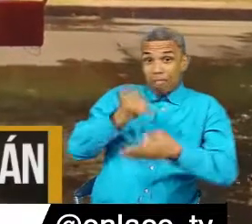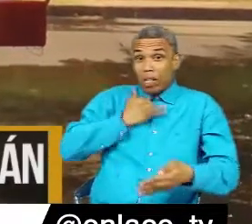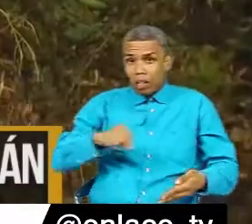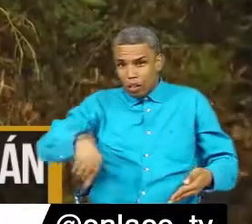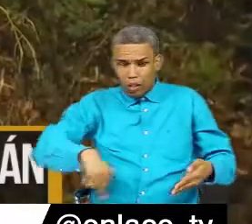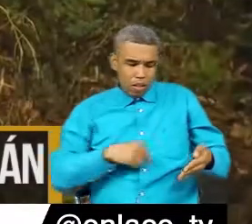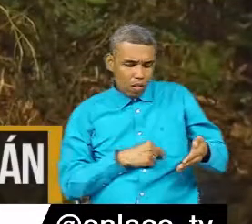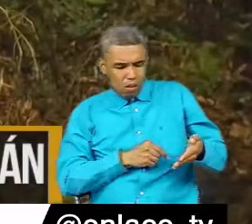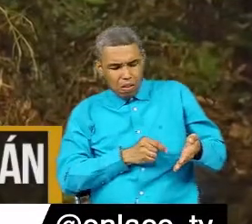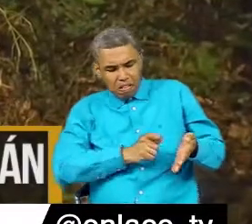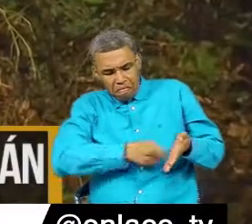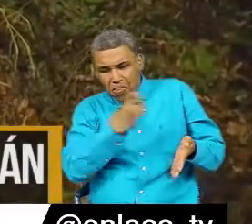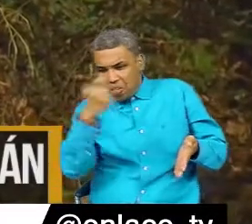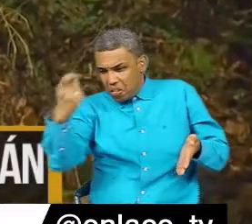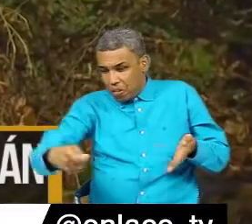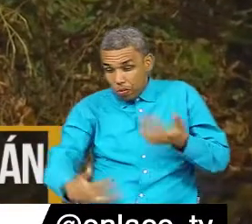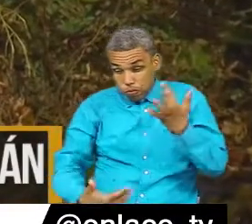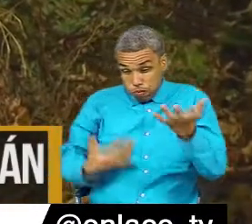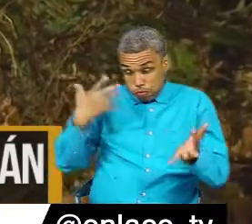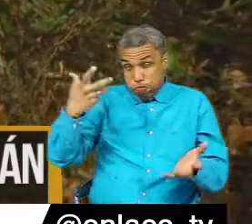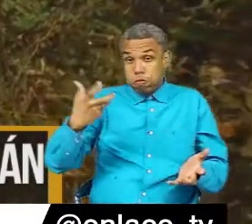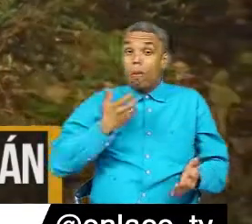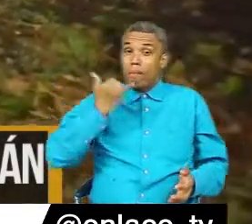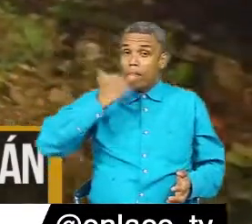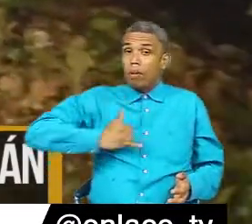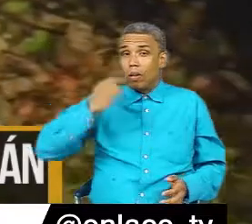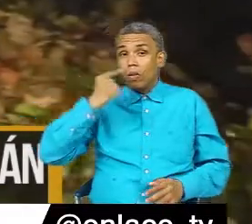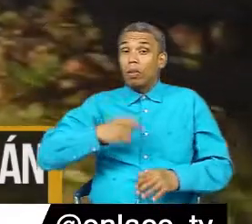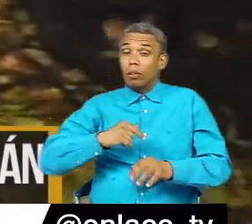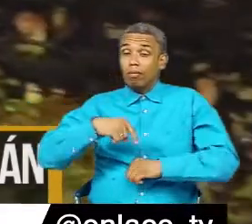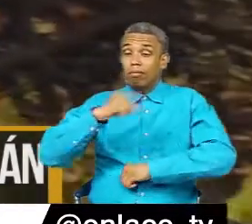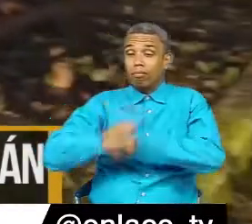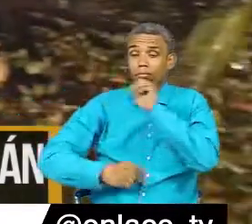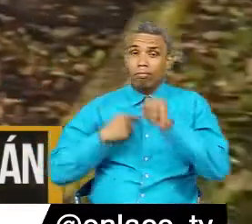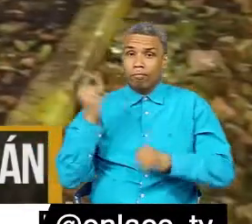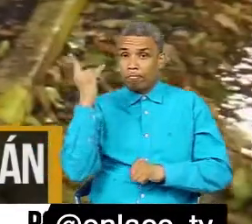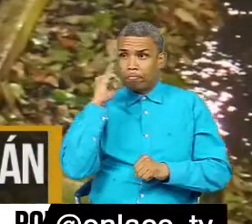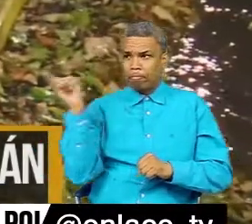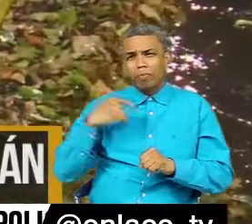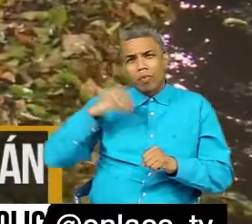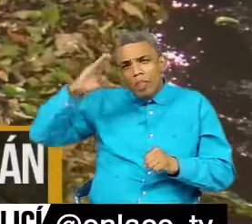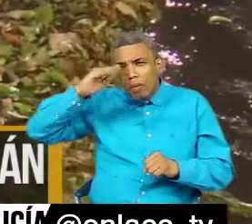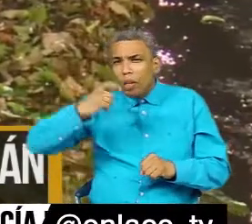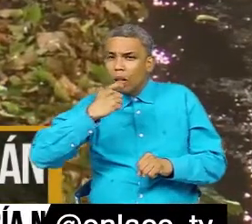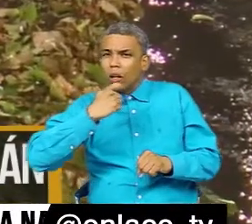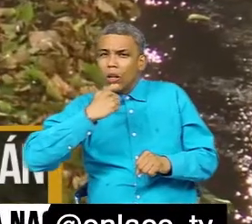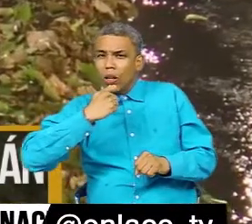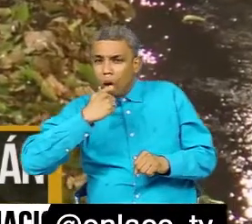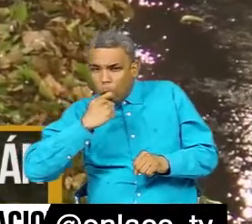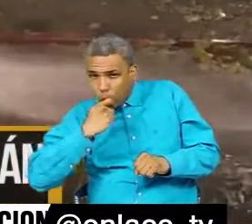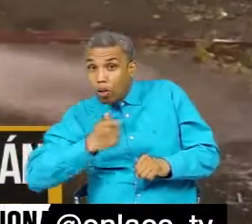vayan a hacer qué. El capitán Arturo Estupiñán, del Cuerpo de Bomberos Voluntarios de Barranca Bermeja, aseguró que la comunidad entregó un aviso